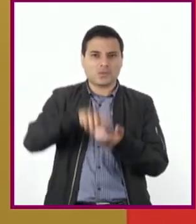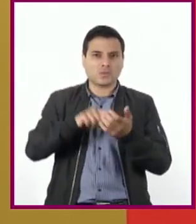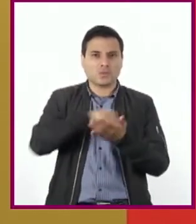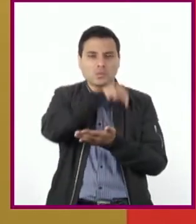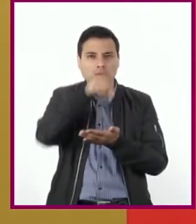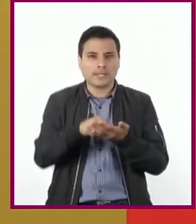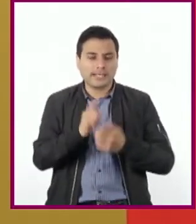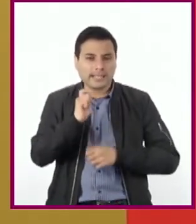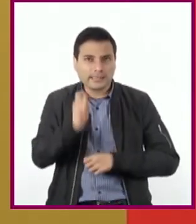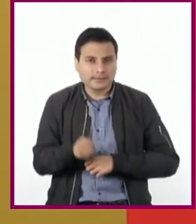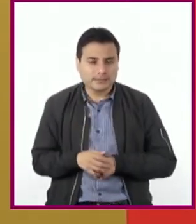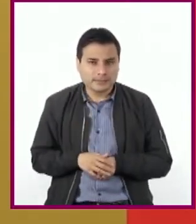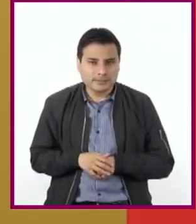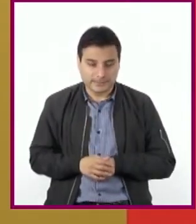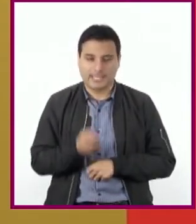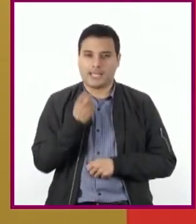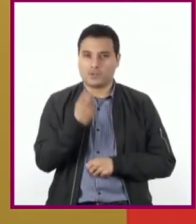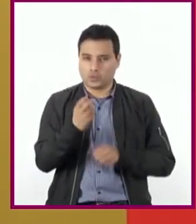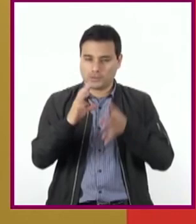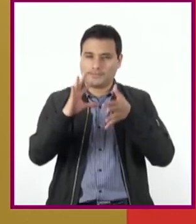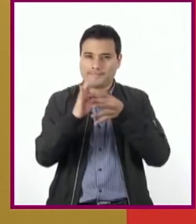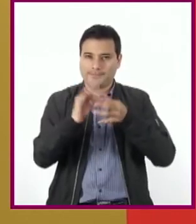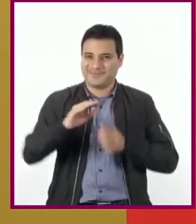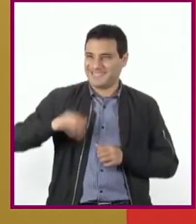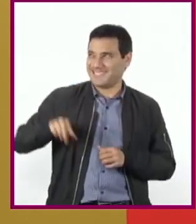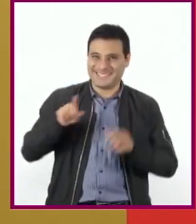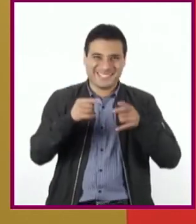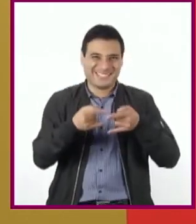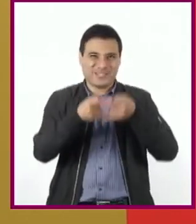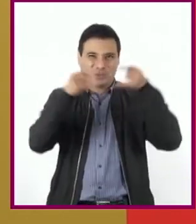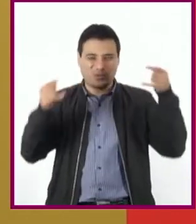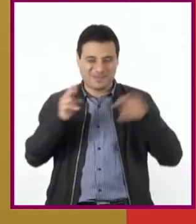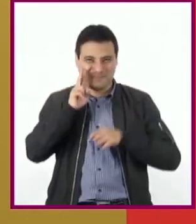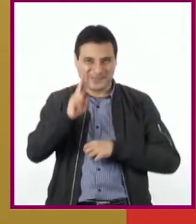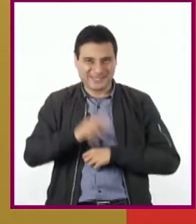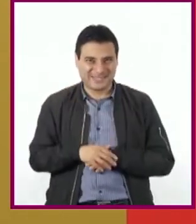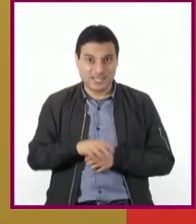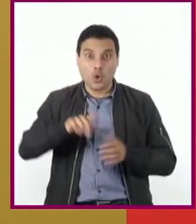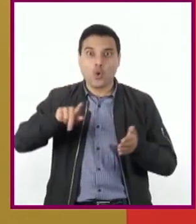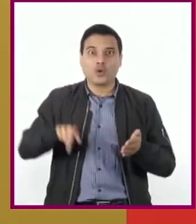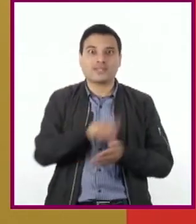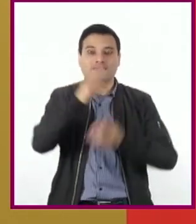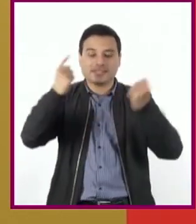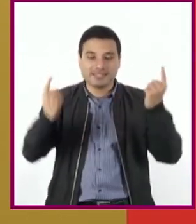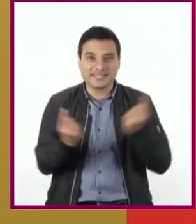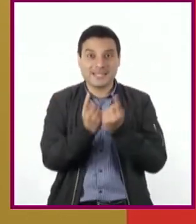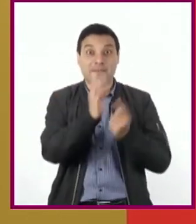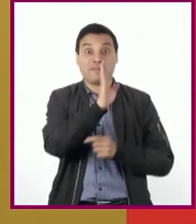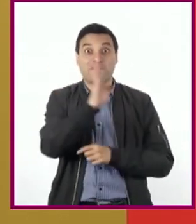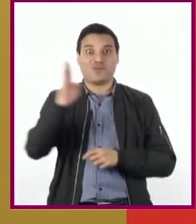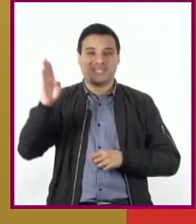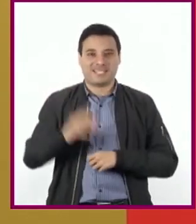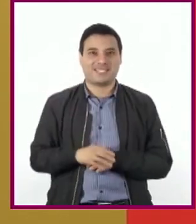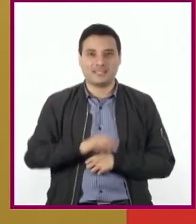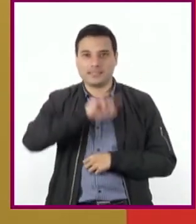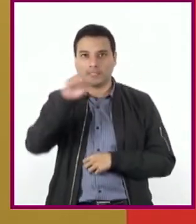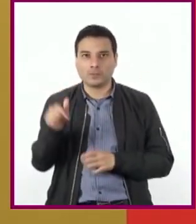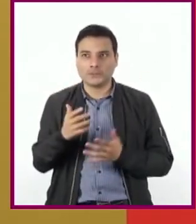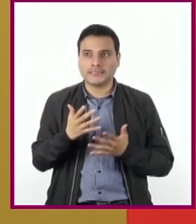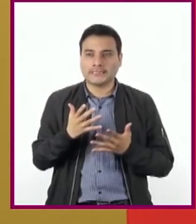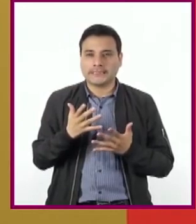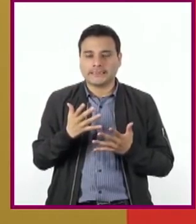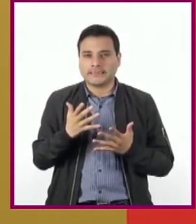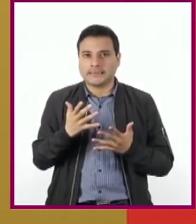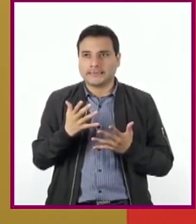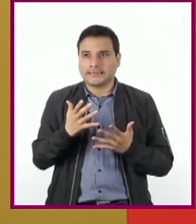que les toca vivir. Es decir, en esta historia, el reencuentro en la biblioteca y el problema de no poder expresar